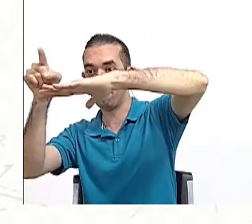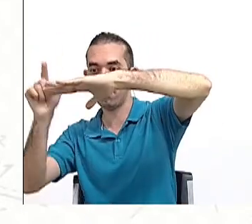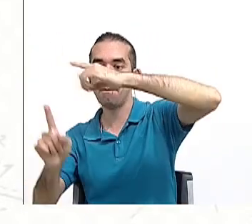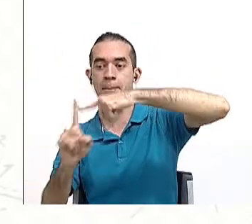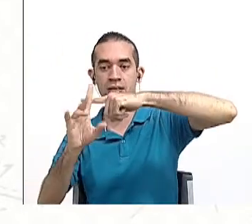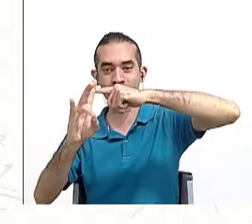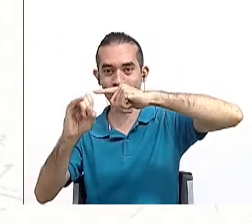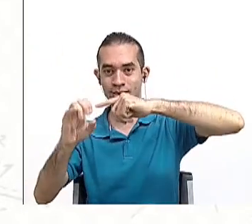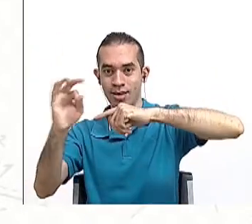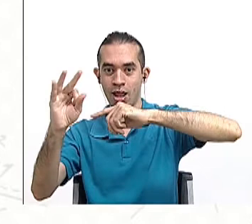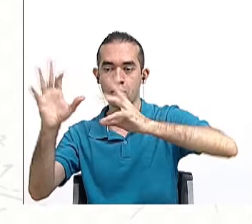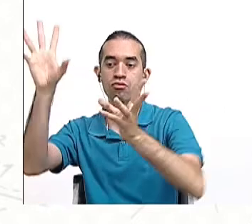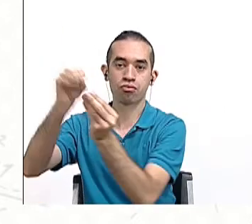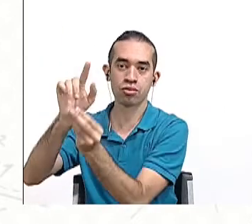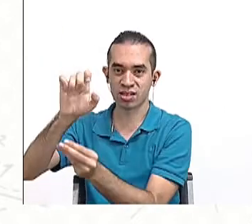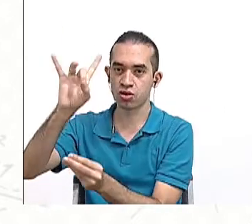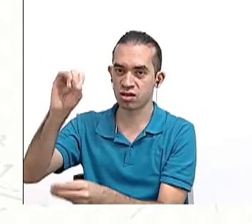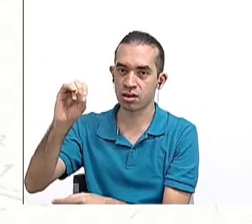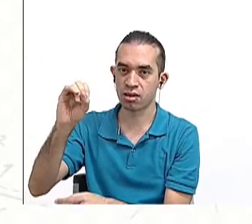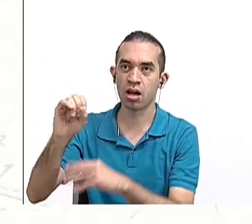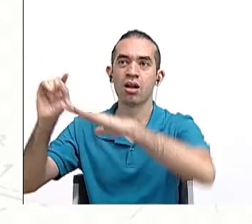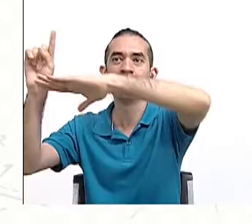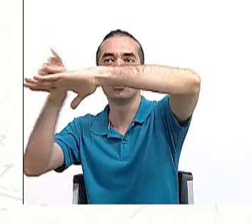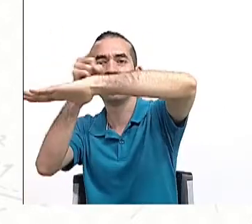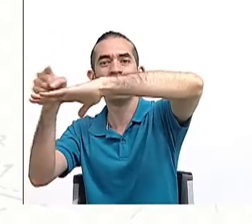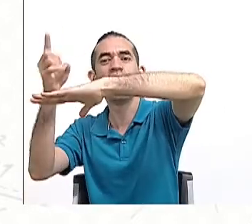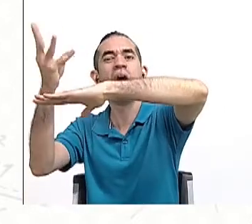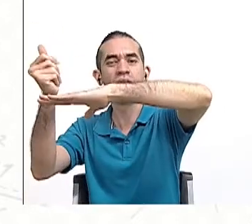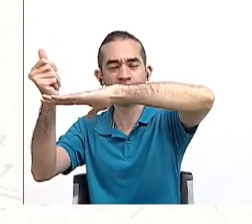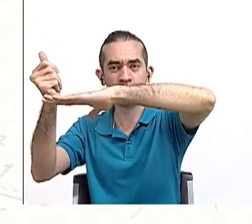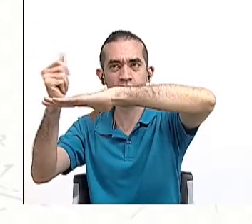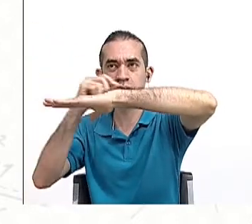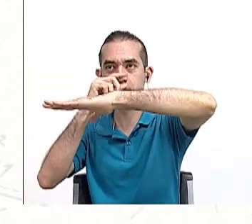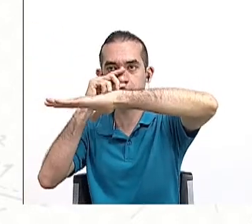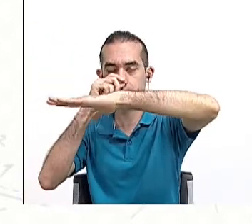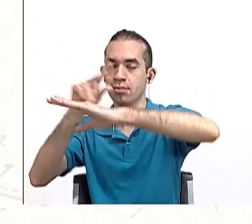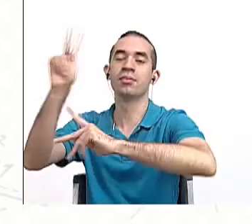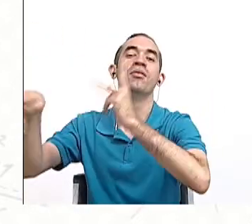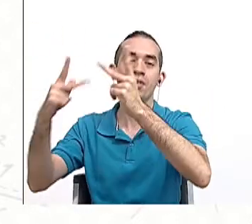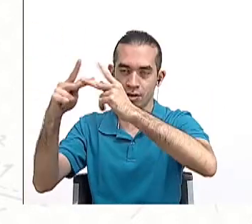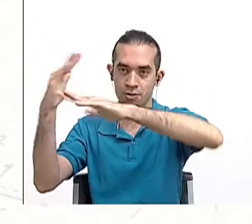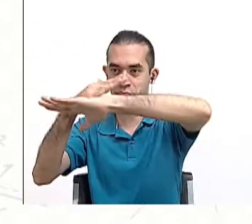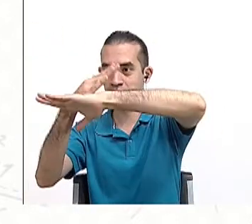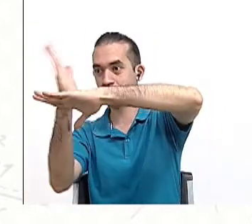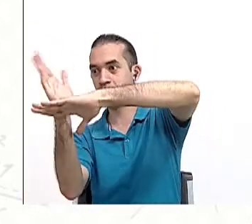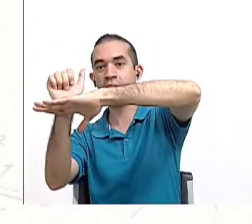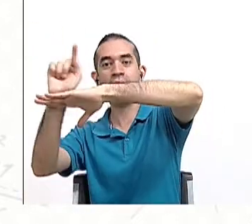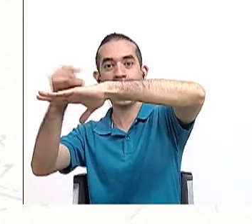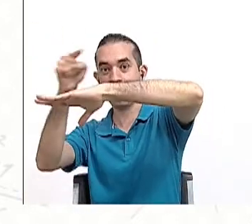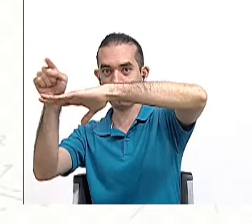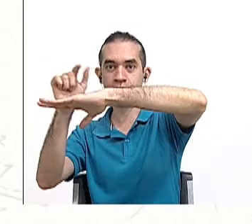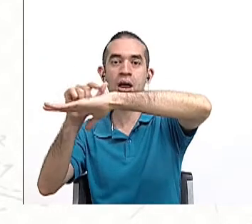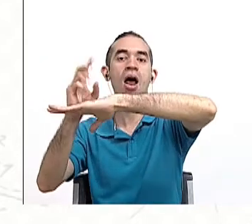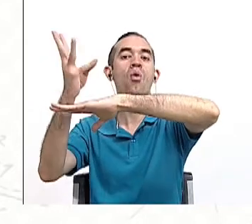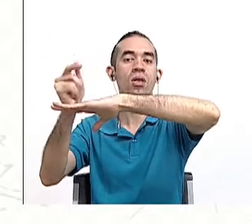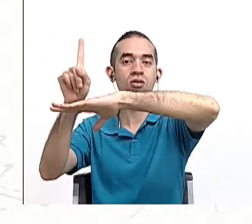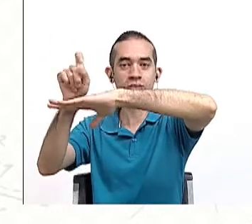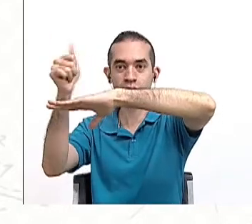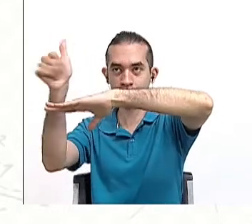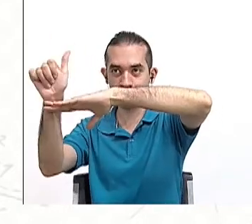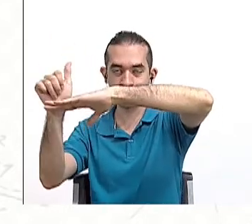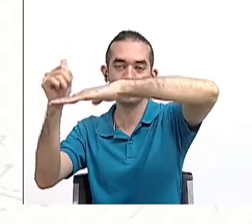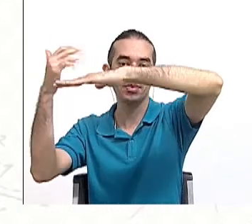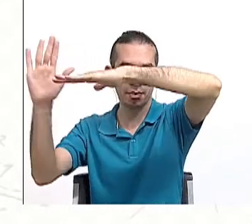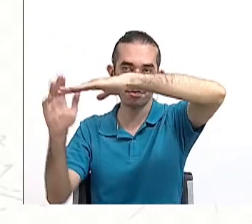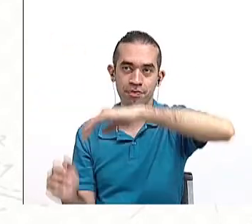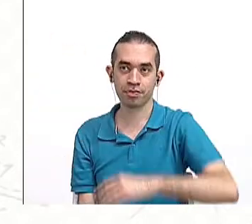180 cuál es el valor de alfa cuéntenme perfecto el valor de alfa es 110 y